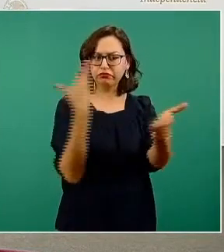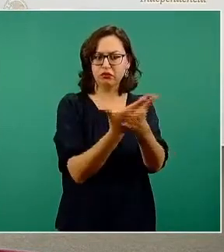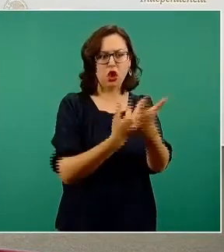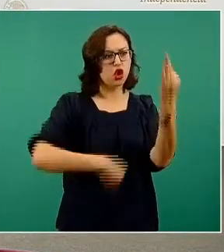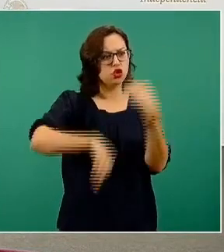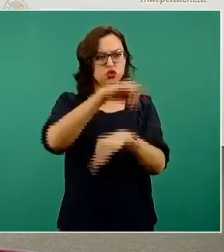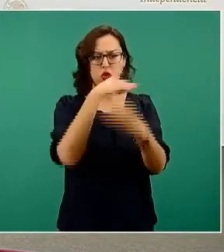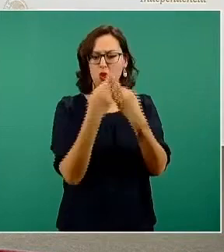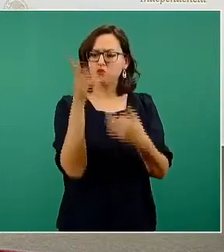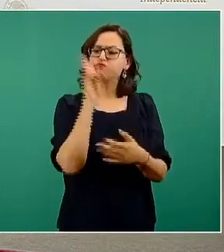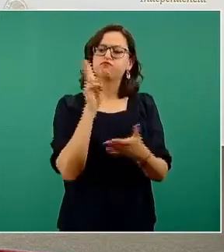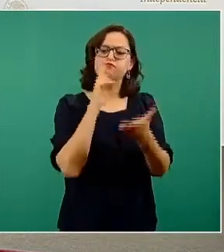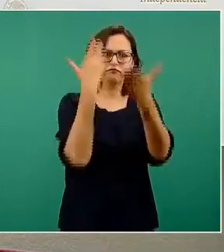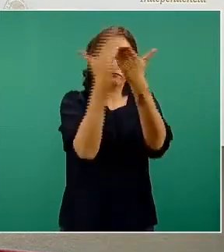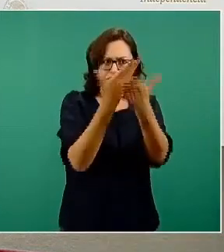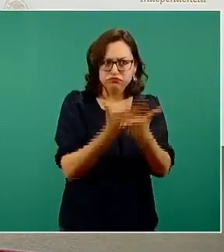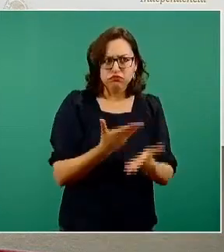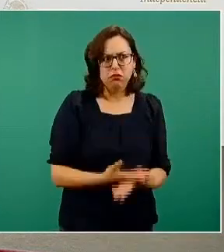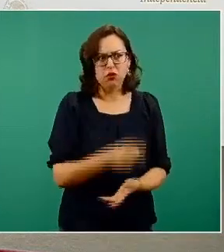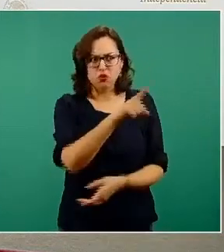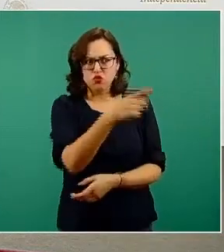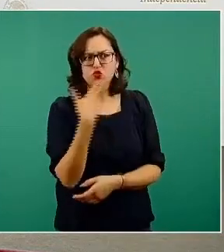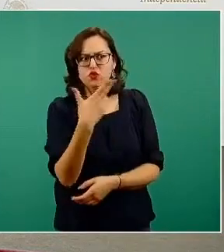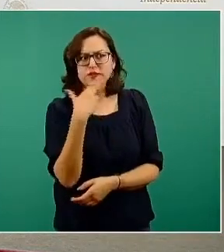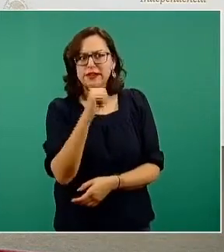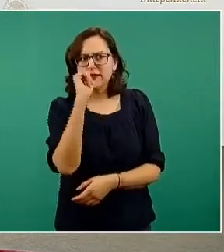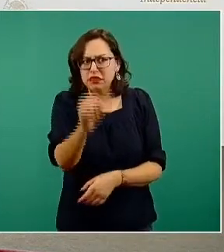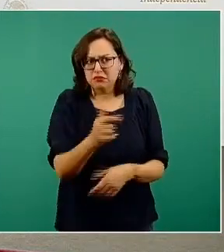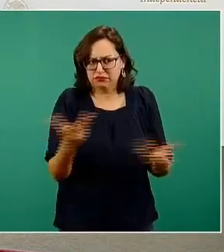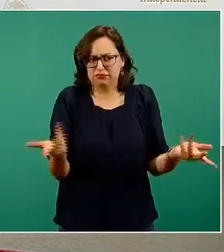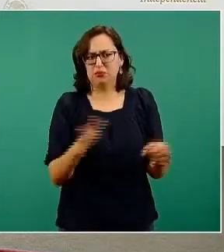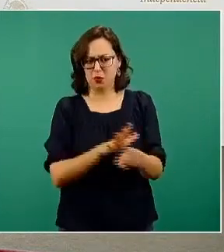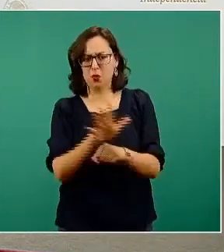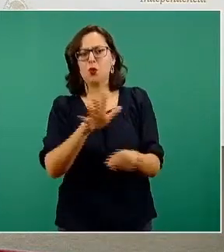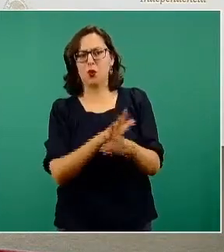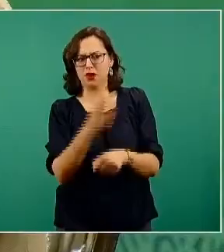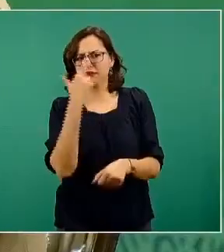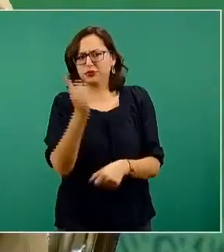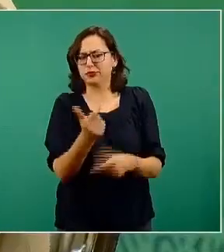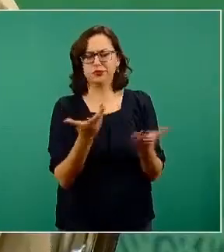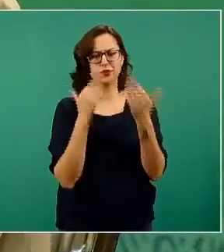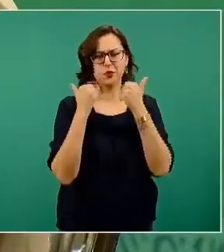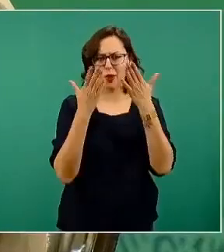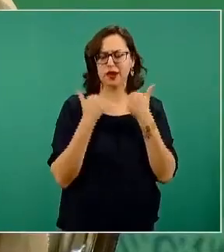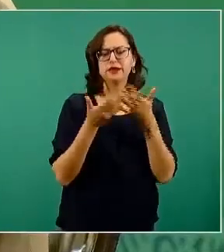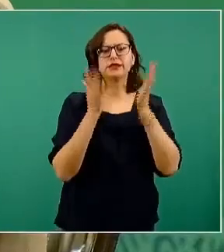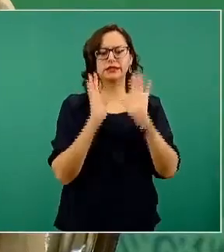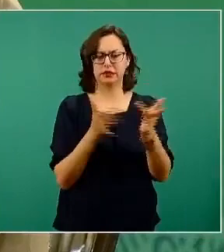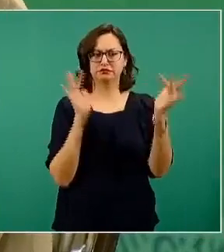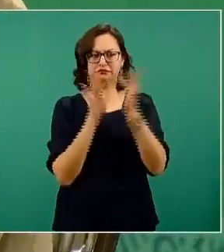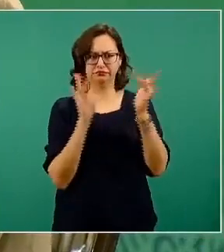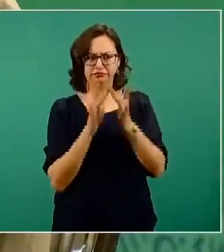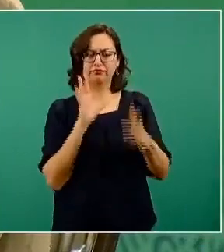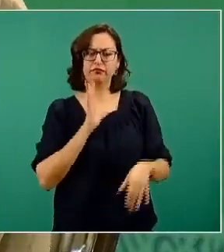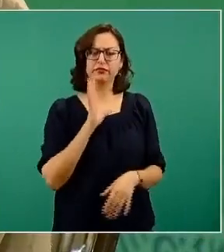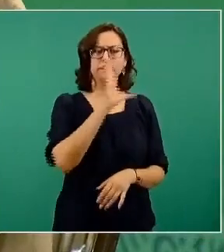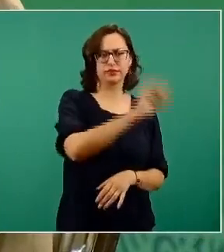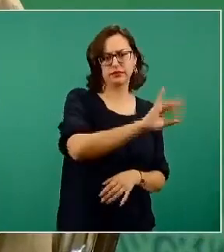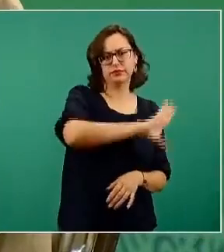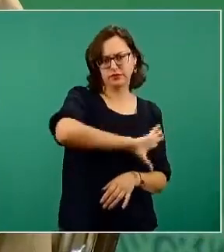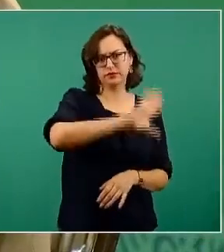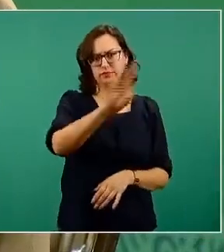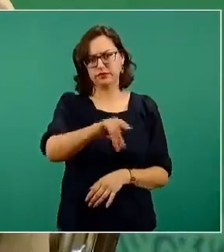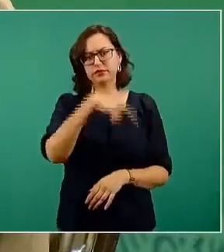ninguna razón para no usarlas, ¿no? Y eso ya se lo comunicamos tanto al enlace y a través del enlace